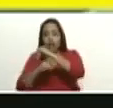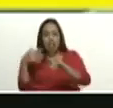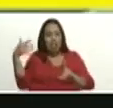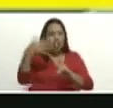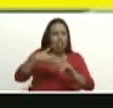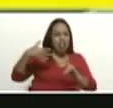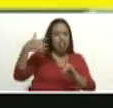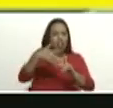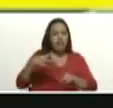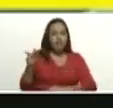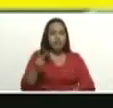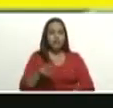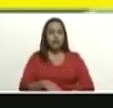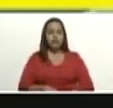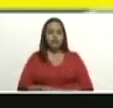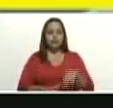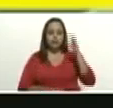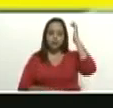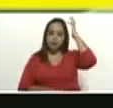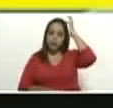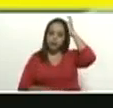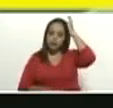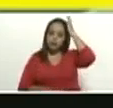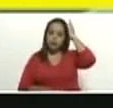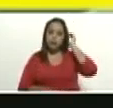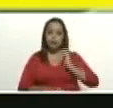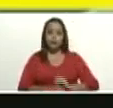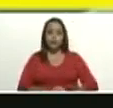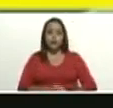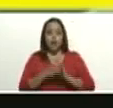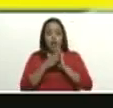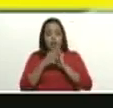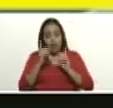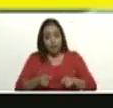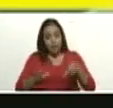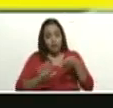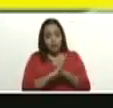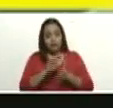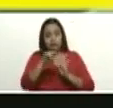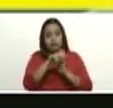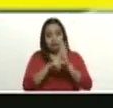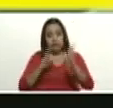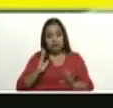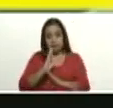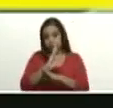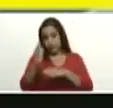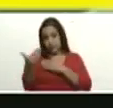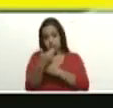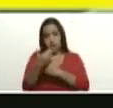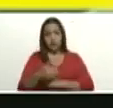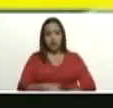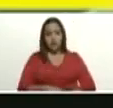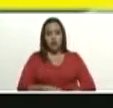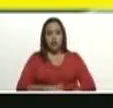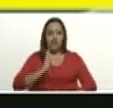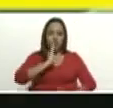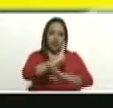al calor de las medidas coercitivas unilaterales las sanciones, el